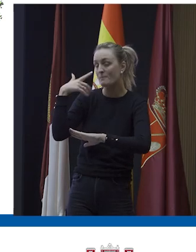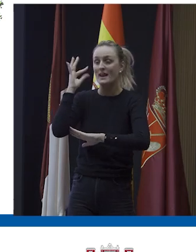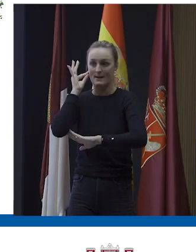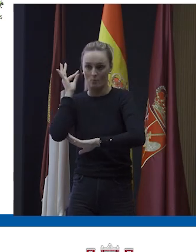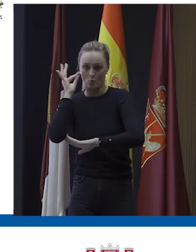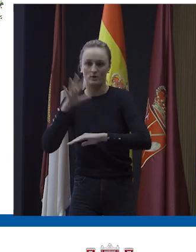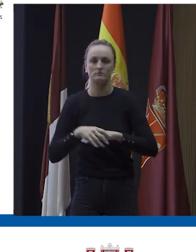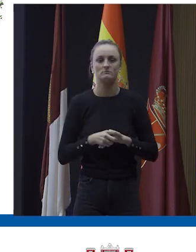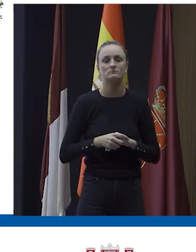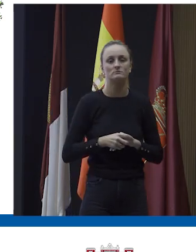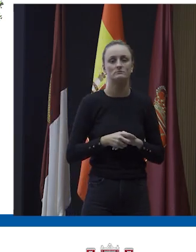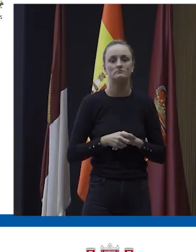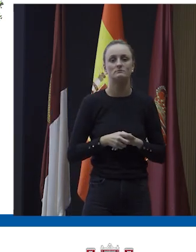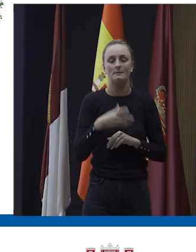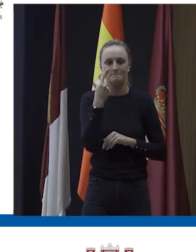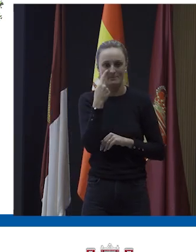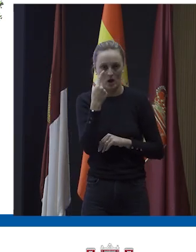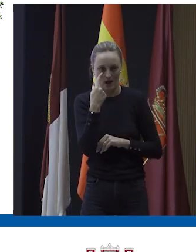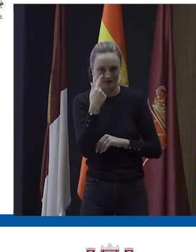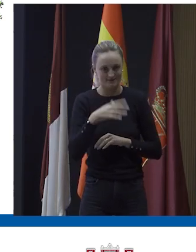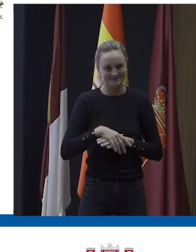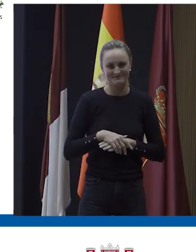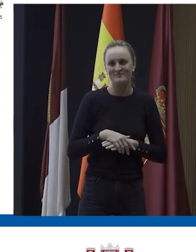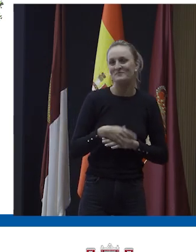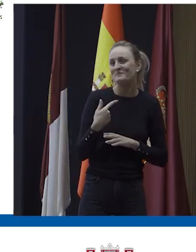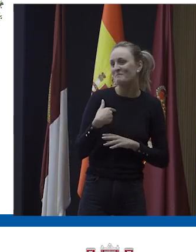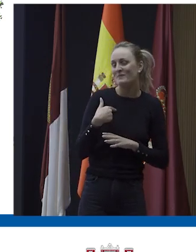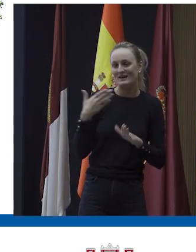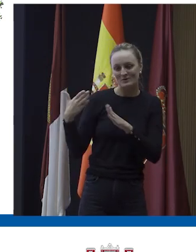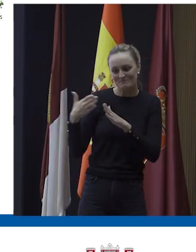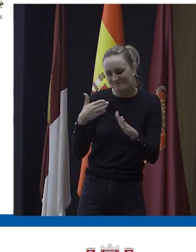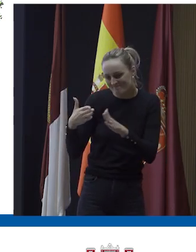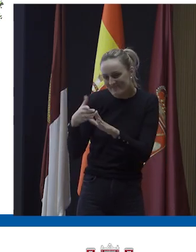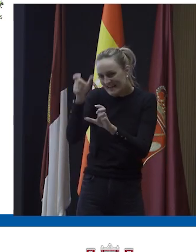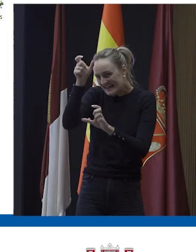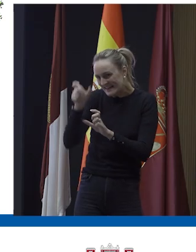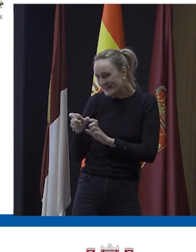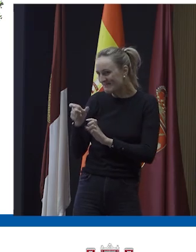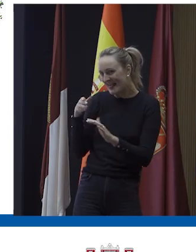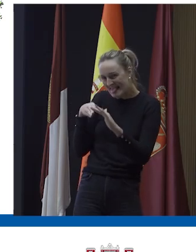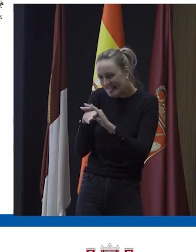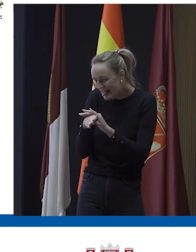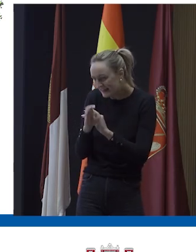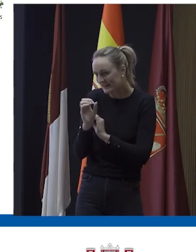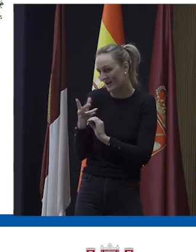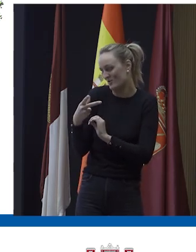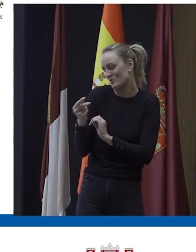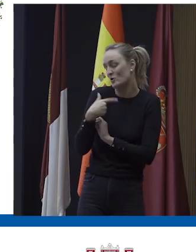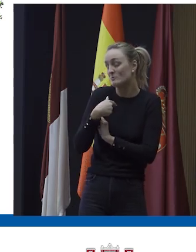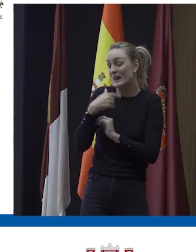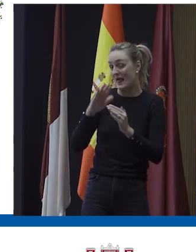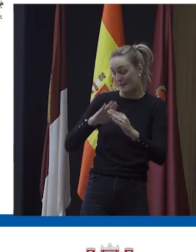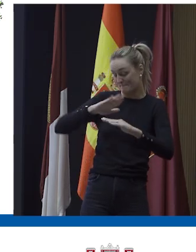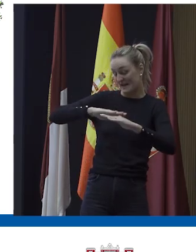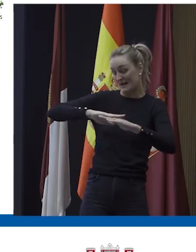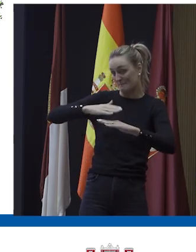mujer. Vamos a ver, es que ya no he entrado en anatomía, pero como hay varias capas del suelo pélvico, la capa más